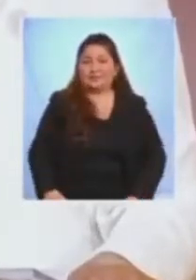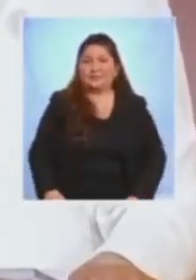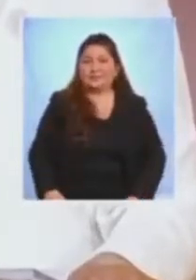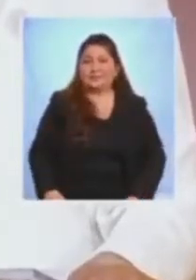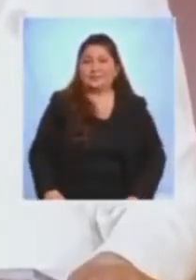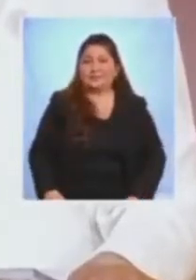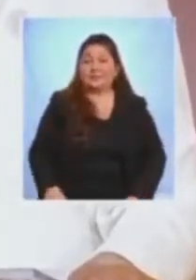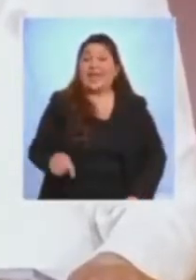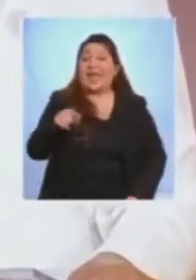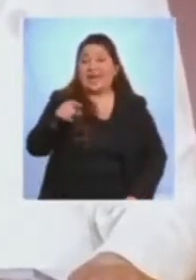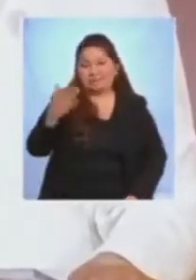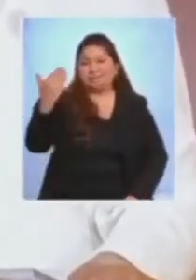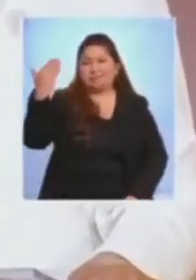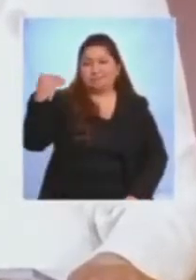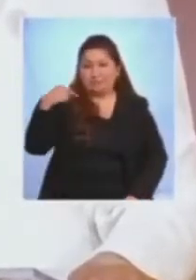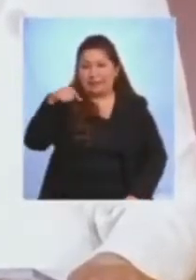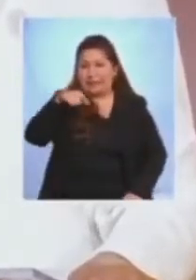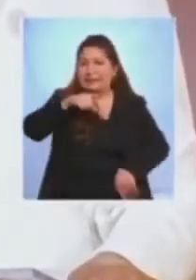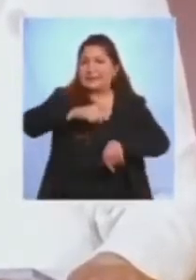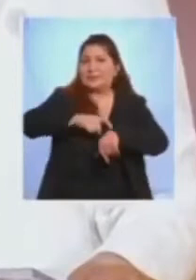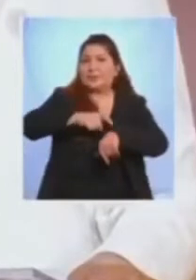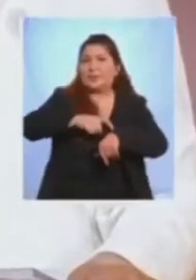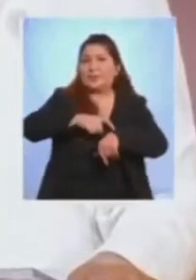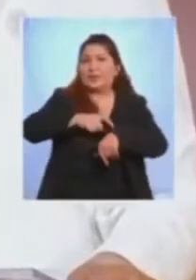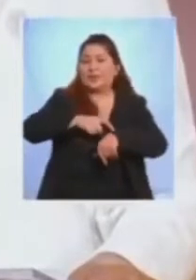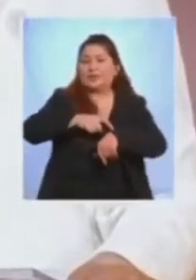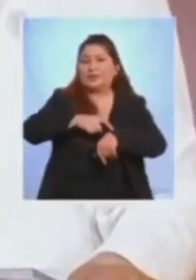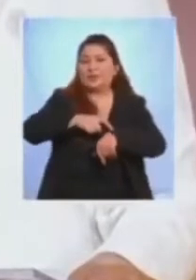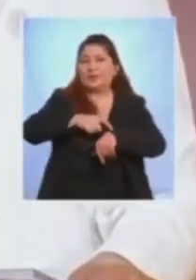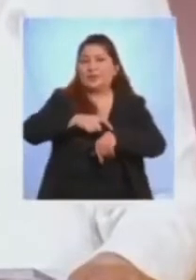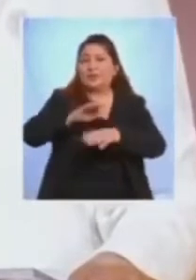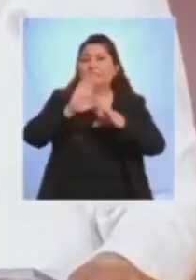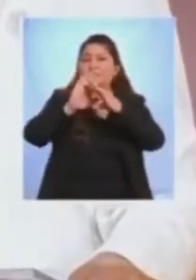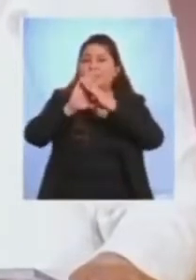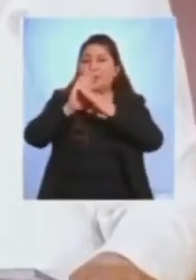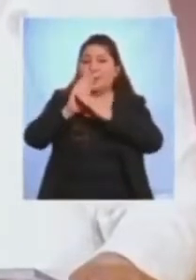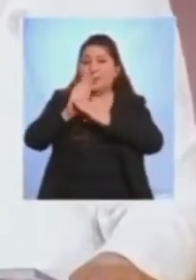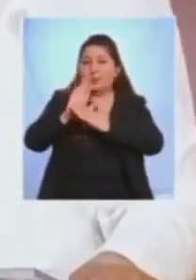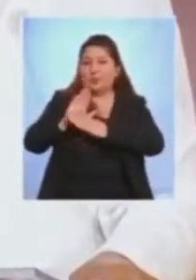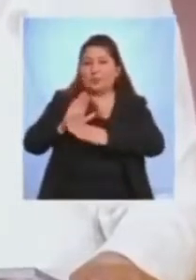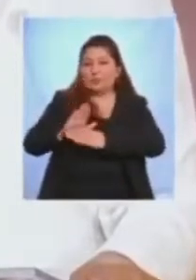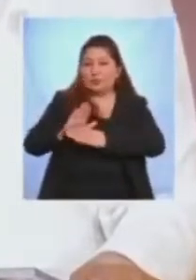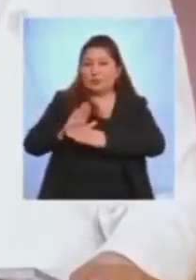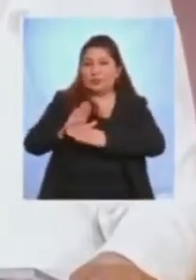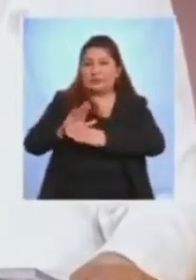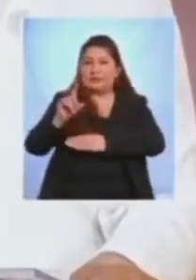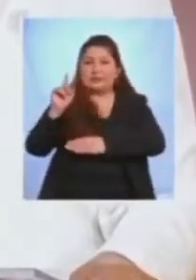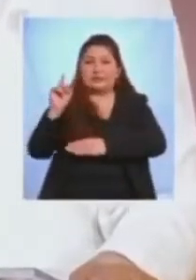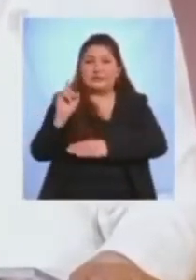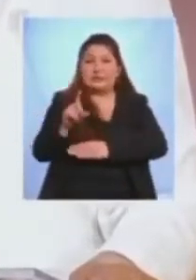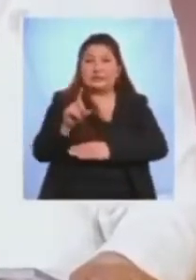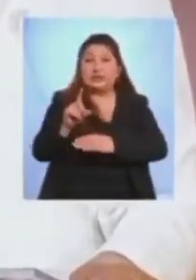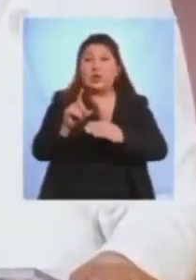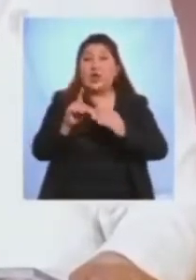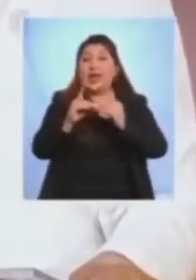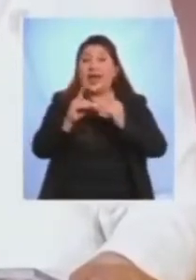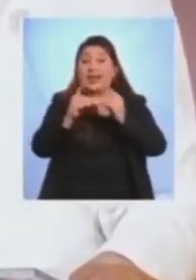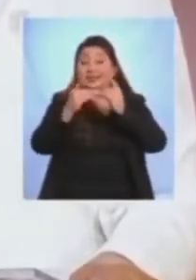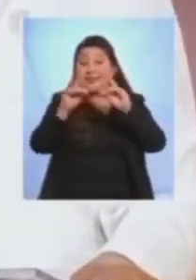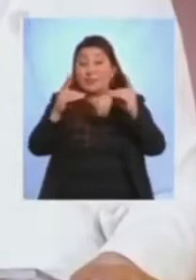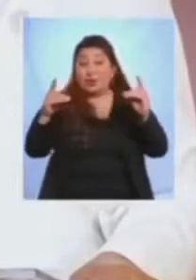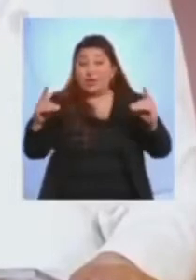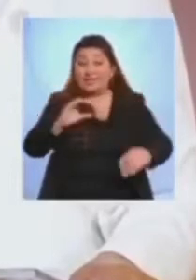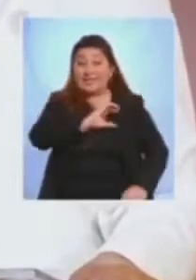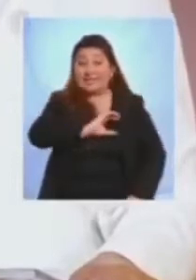En aquel momento se planteó una interpelación muy fuerte a la Democracia Cristiana por haber tenido intereses